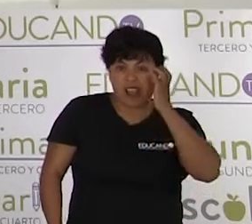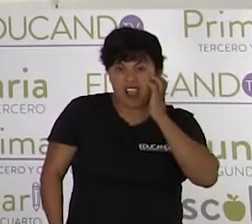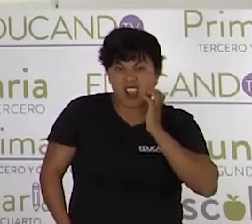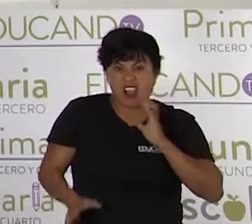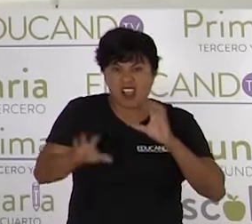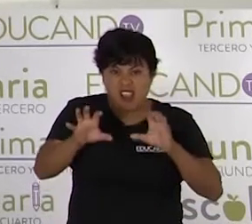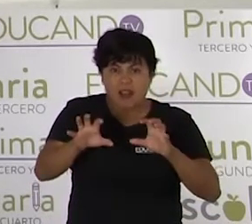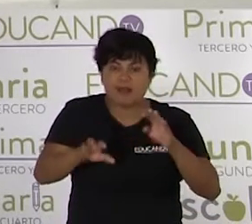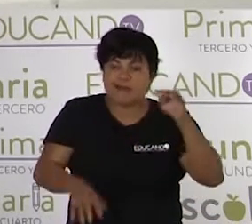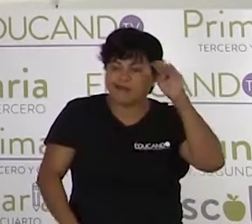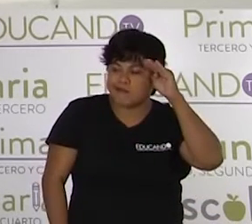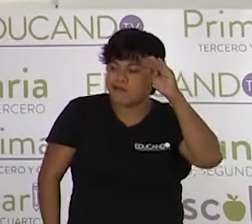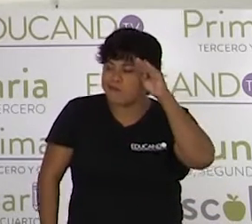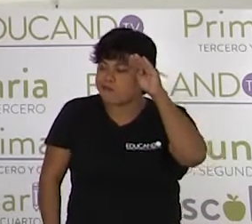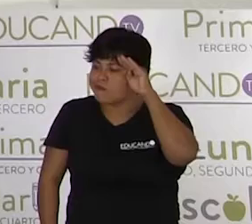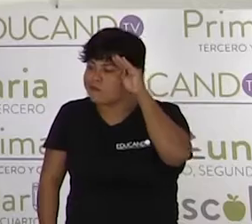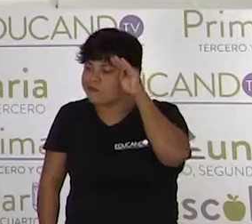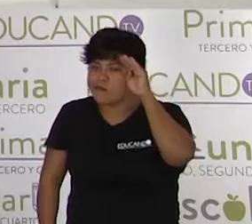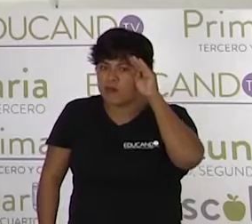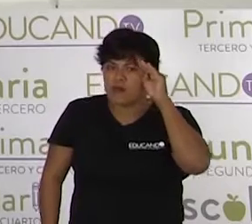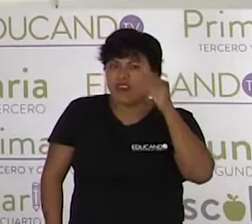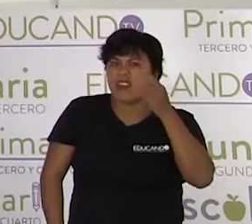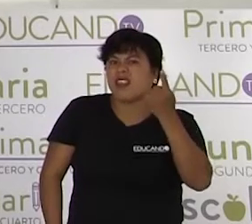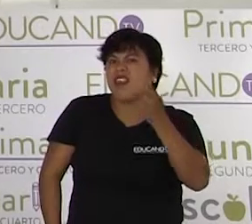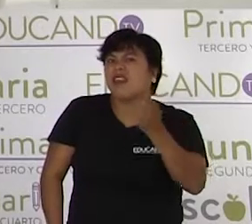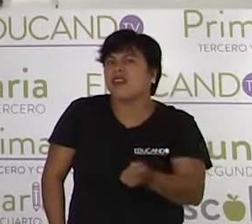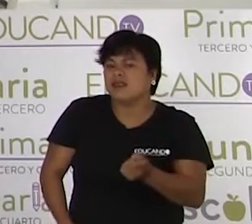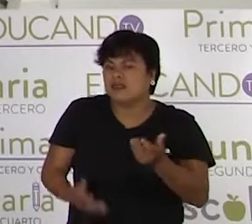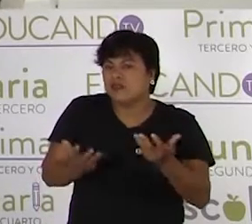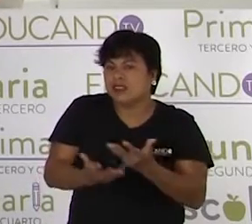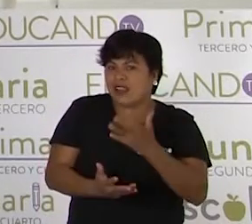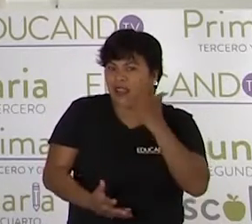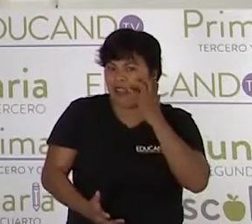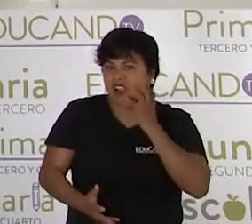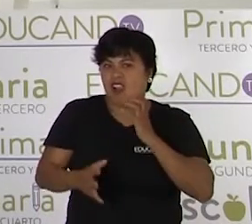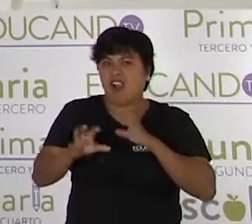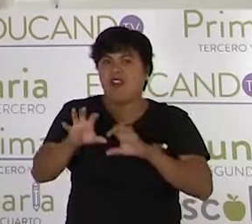aún sigue pensativo. ¿Qué hará?